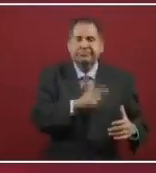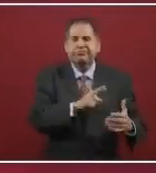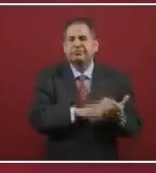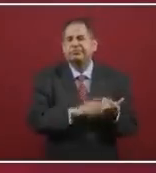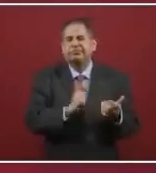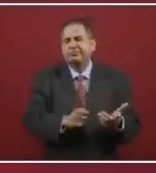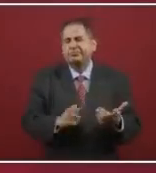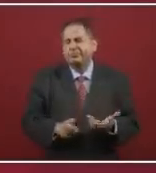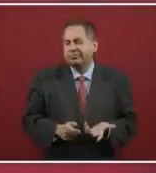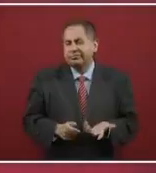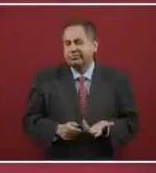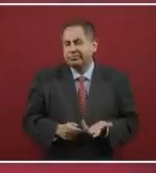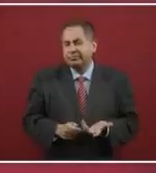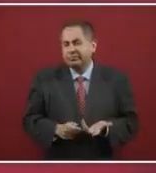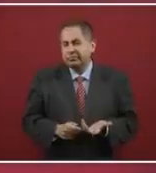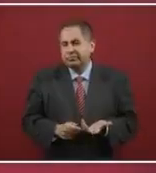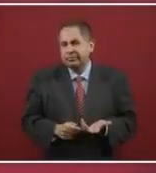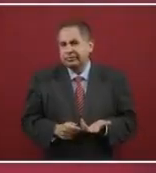que